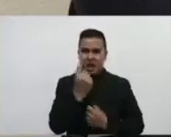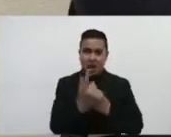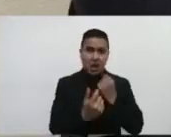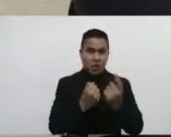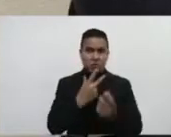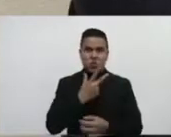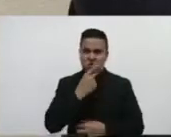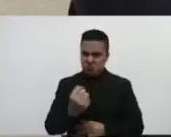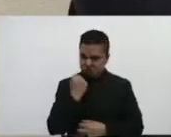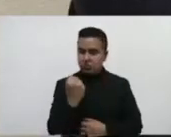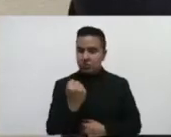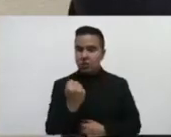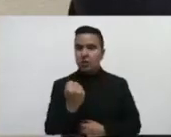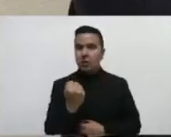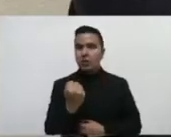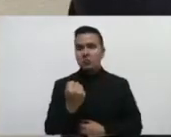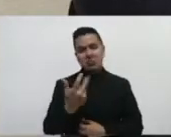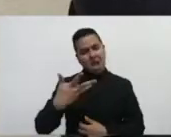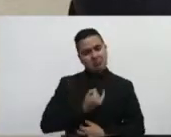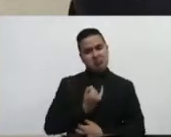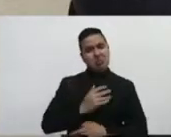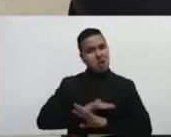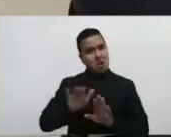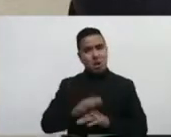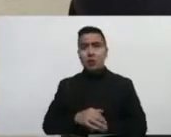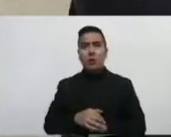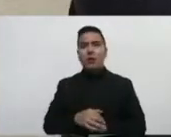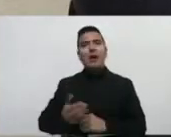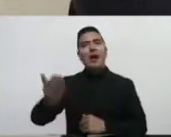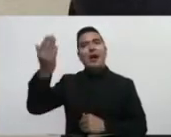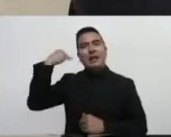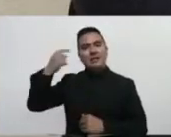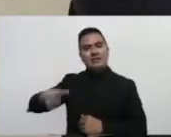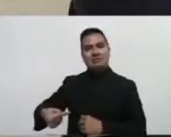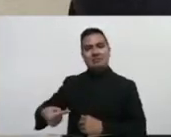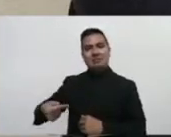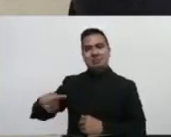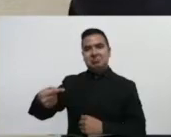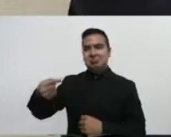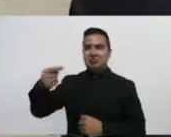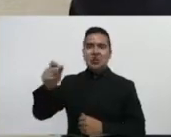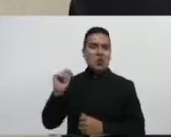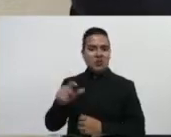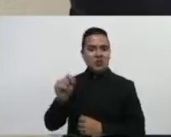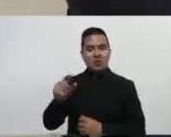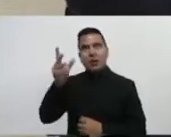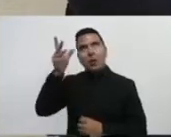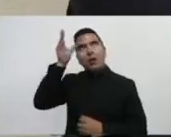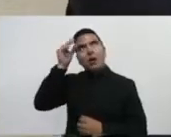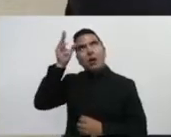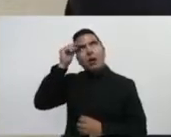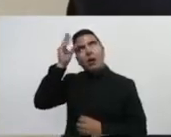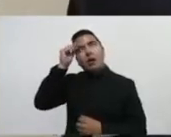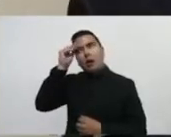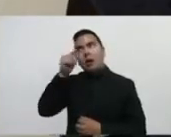sea, muchos hombres no son así, machos, porque ellos quieran, sino porque es lo que